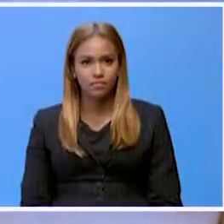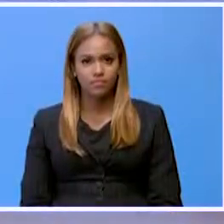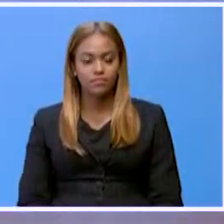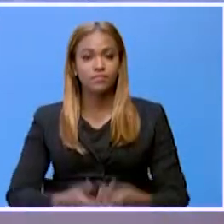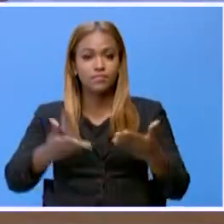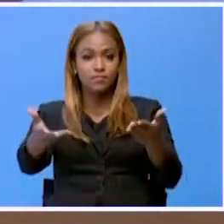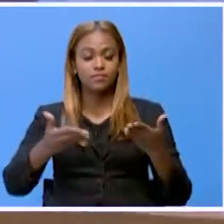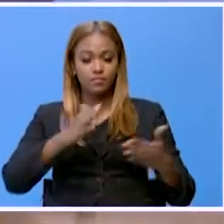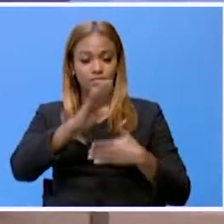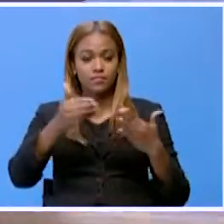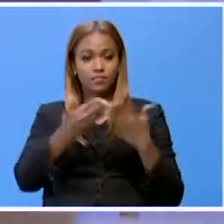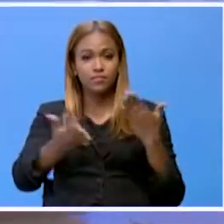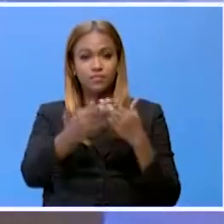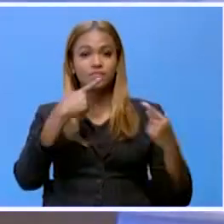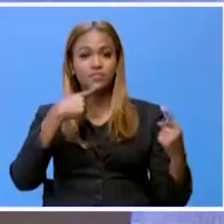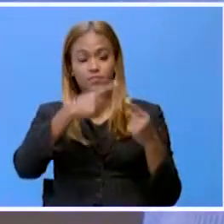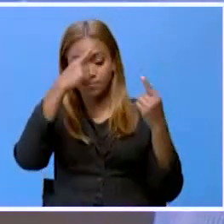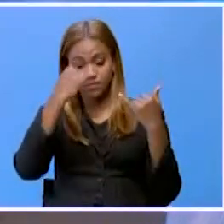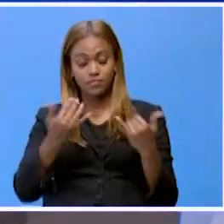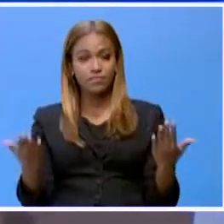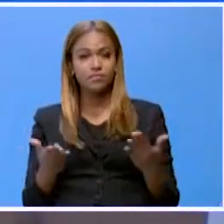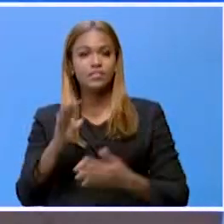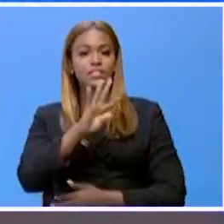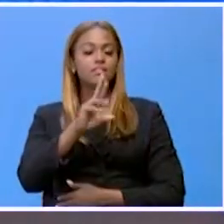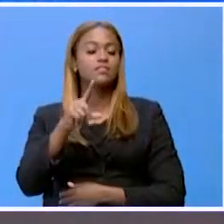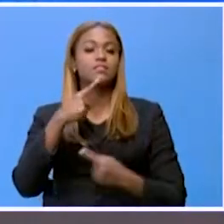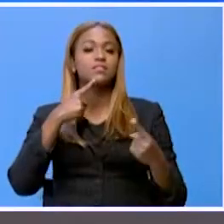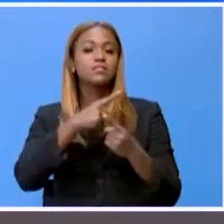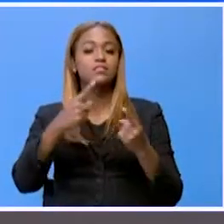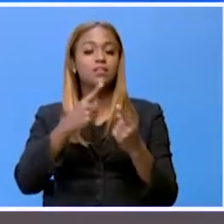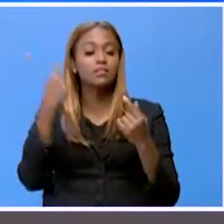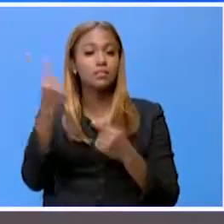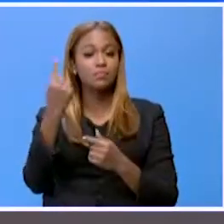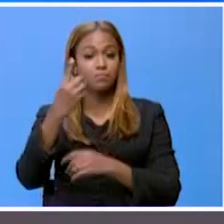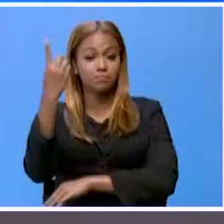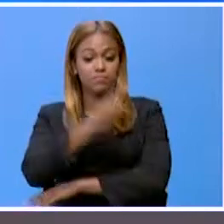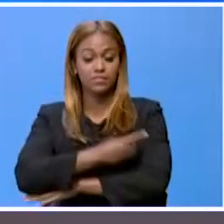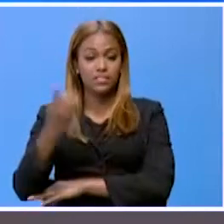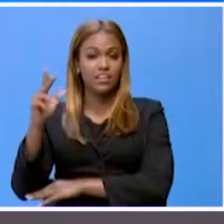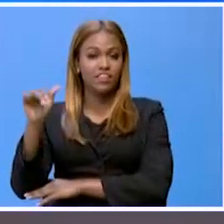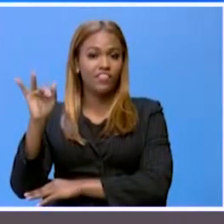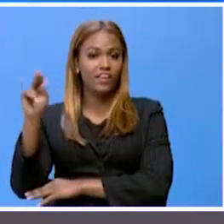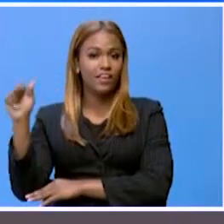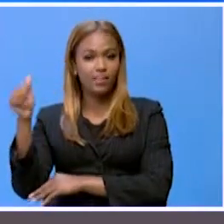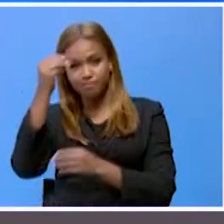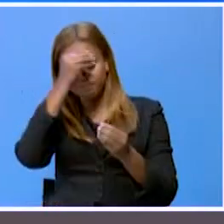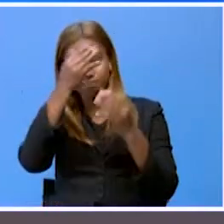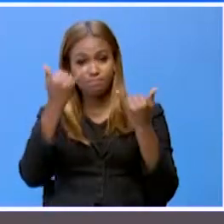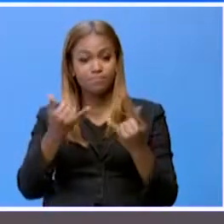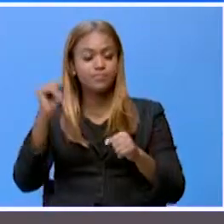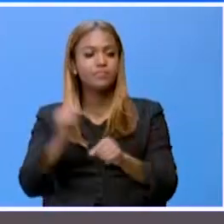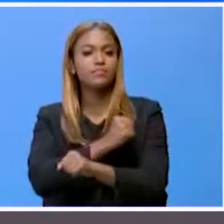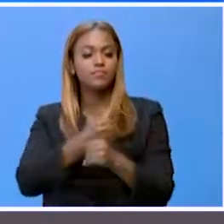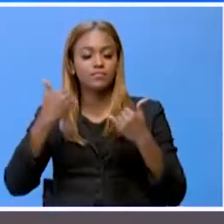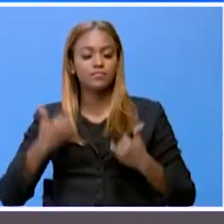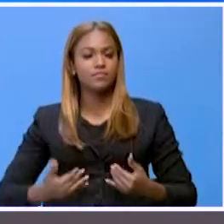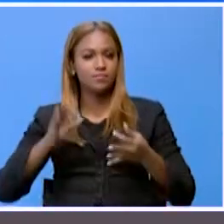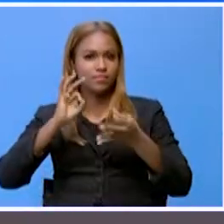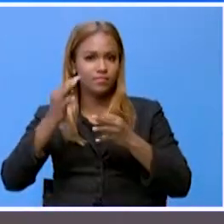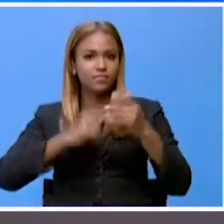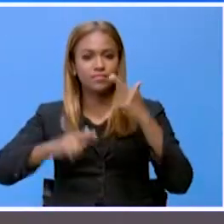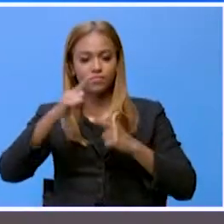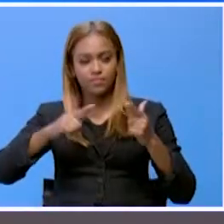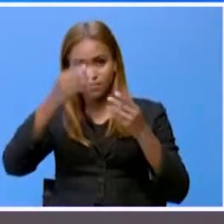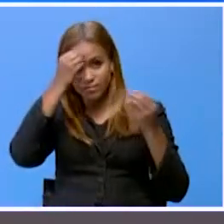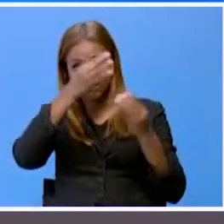Amigos, bienvenidos sean todos a esta su emisión estelar de 4R de Noticias. Como cada día, Rafaelina Bisonó les informa, Zuleima García, nuestra intérprete